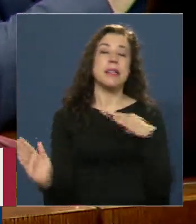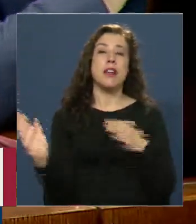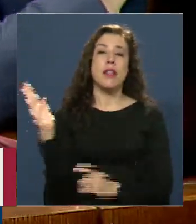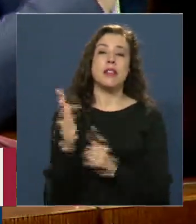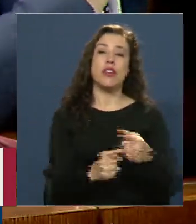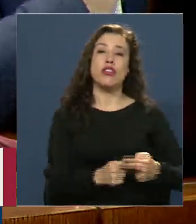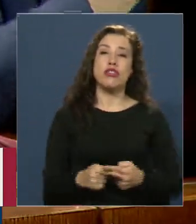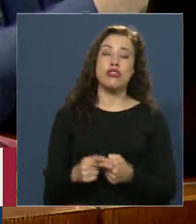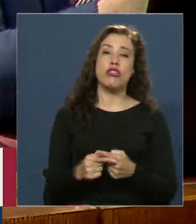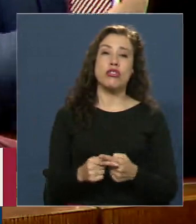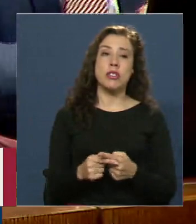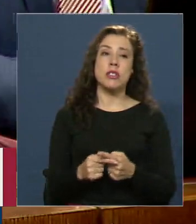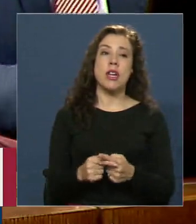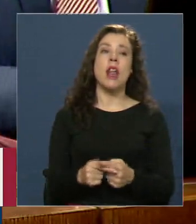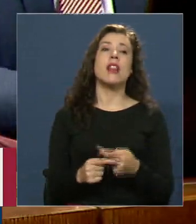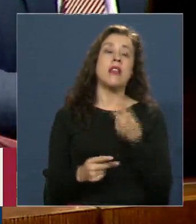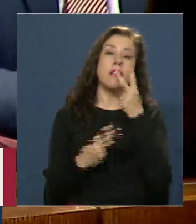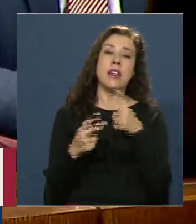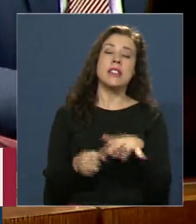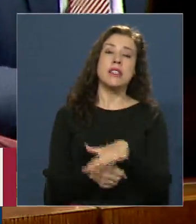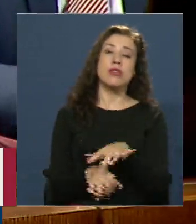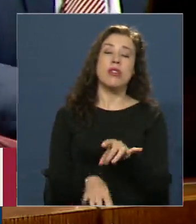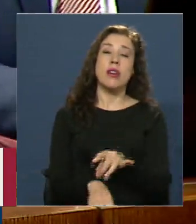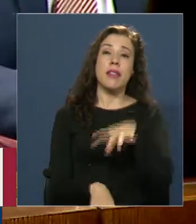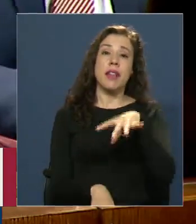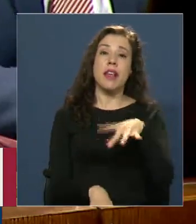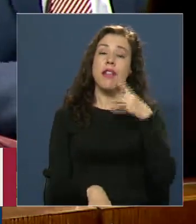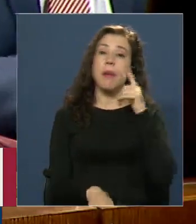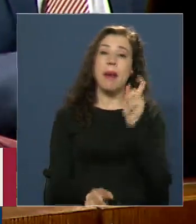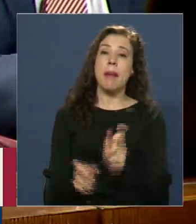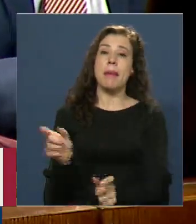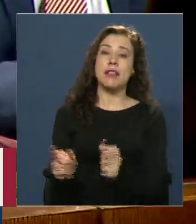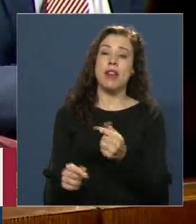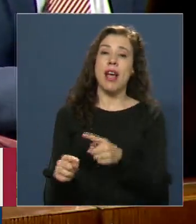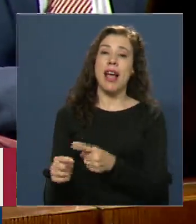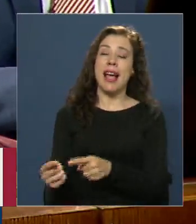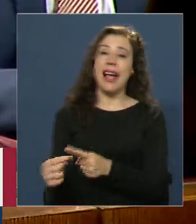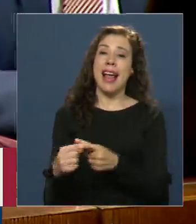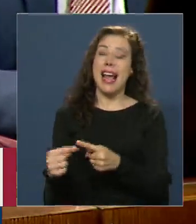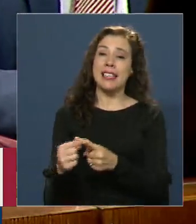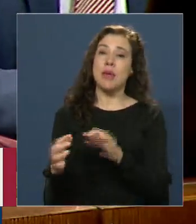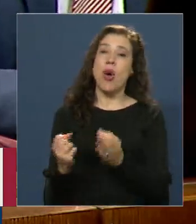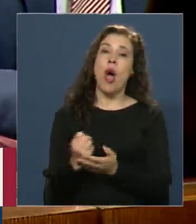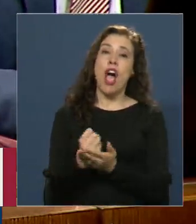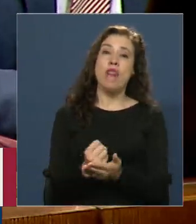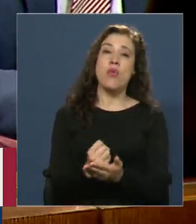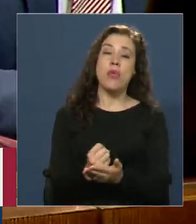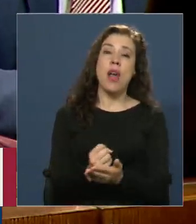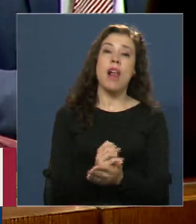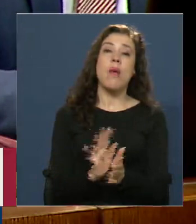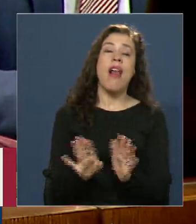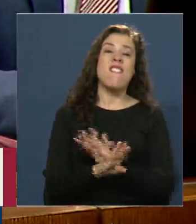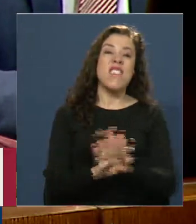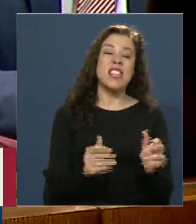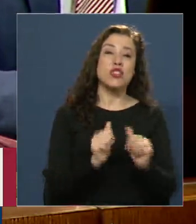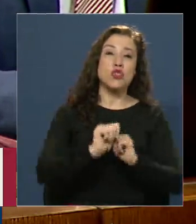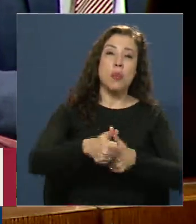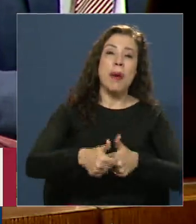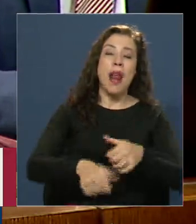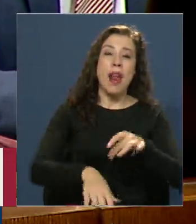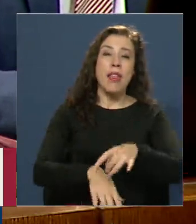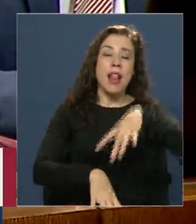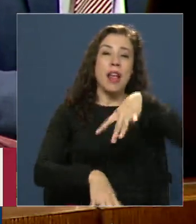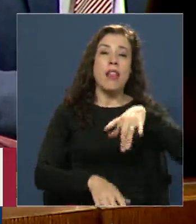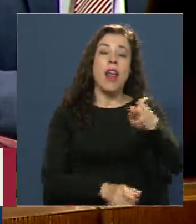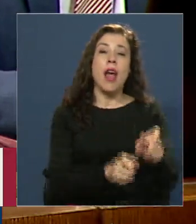tratando de evitar de este modo situaciones de vulnerabilidad para la clase media o bien ayudar a salir de la vulnerabilidad a todo